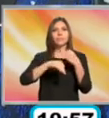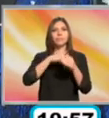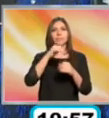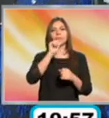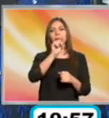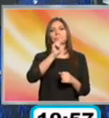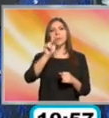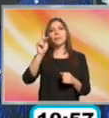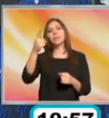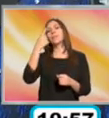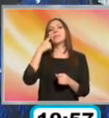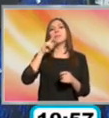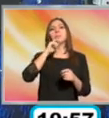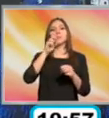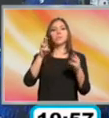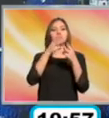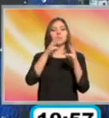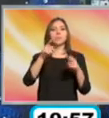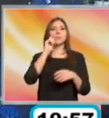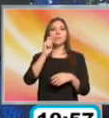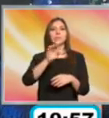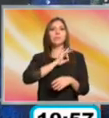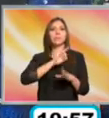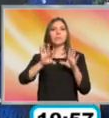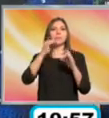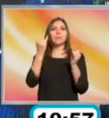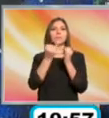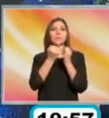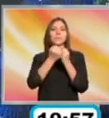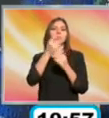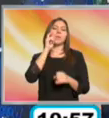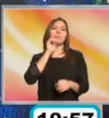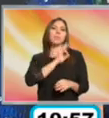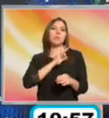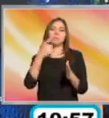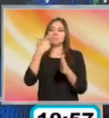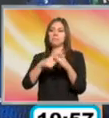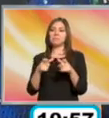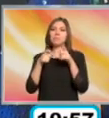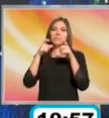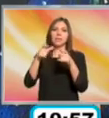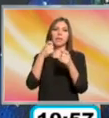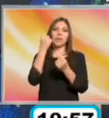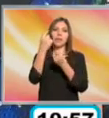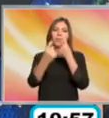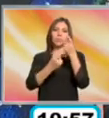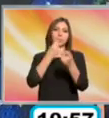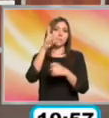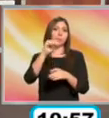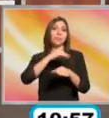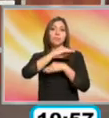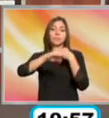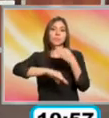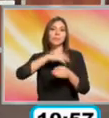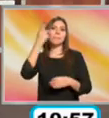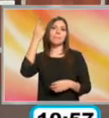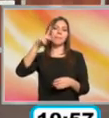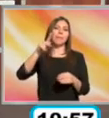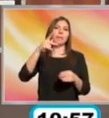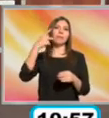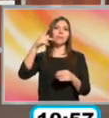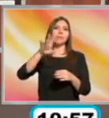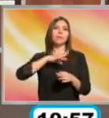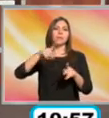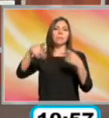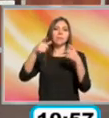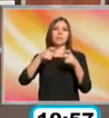aplicaciones, ¿no? Sí, a las aplicaciones de música que se pueden encontrar y también físicamente pues lo pueden encontrar en algunas, no en todas, las discotecas